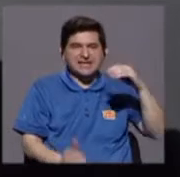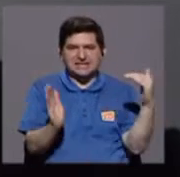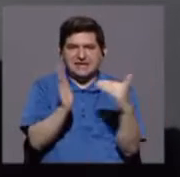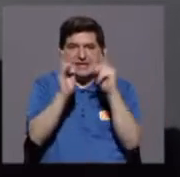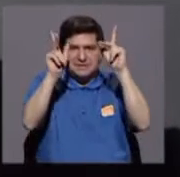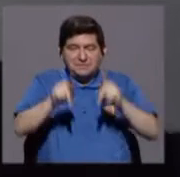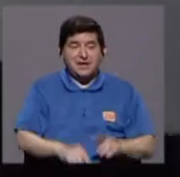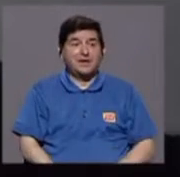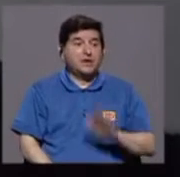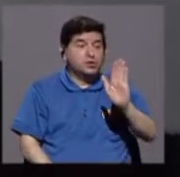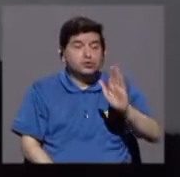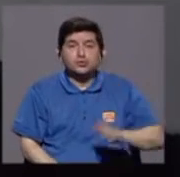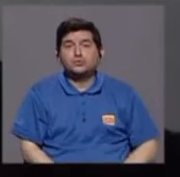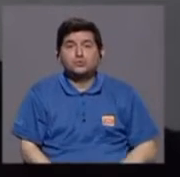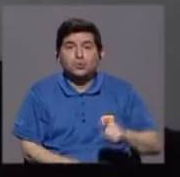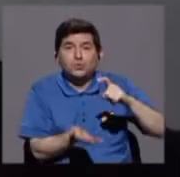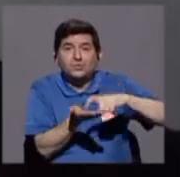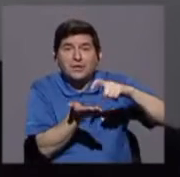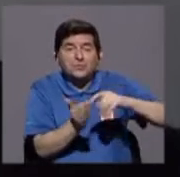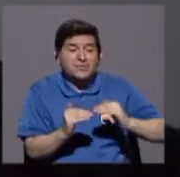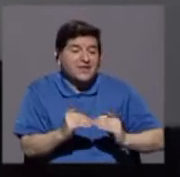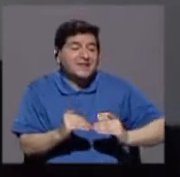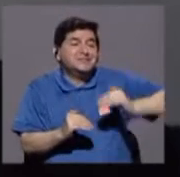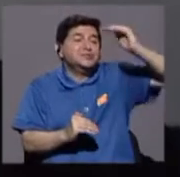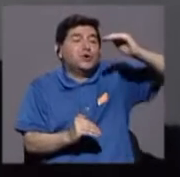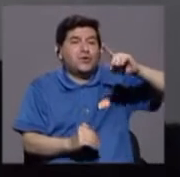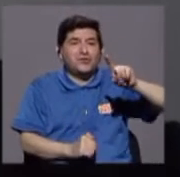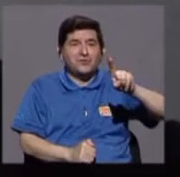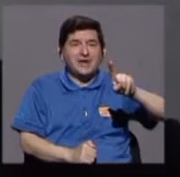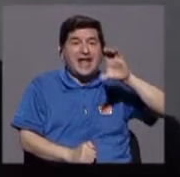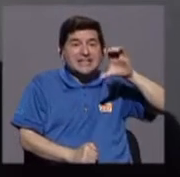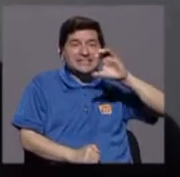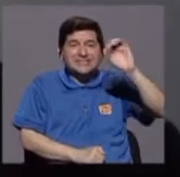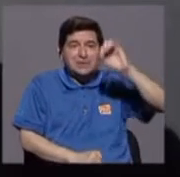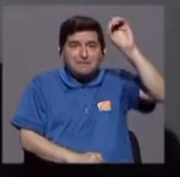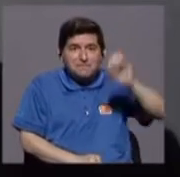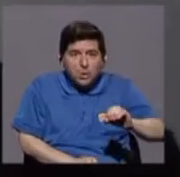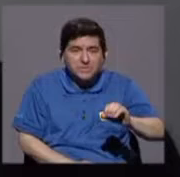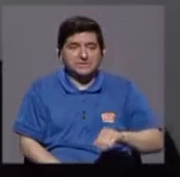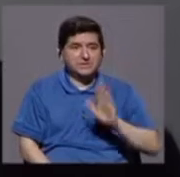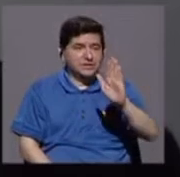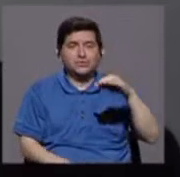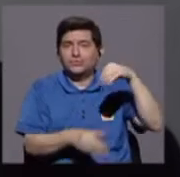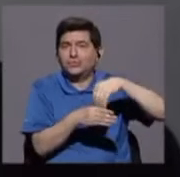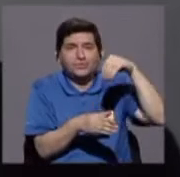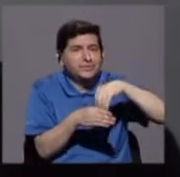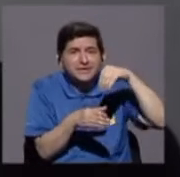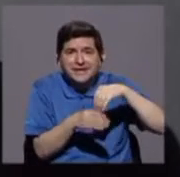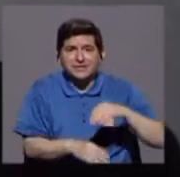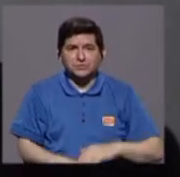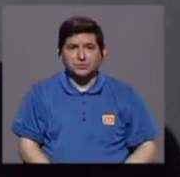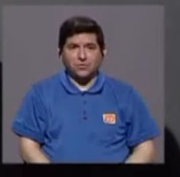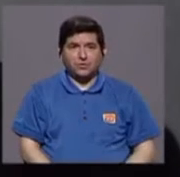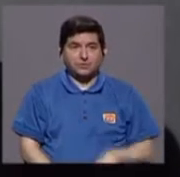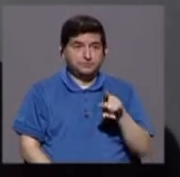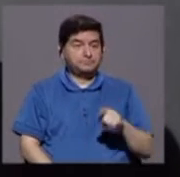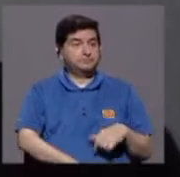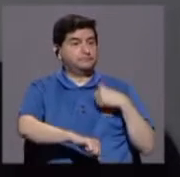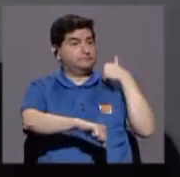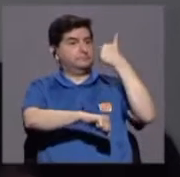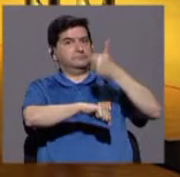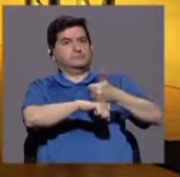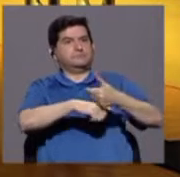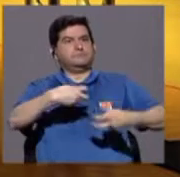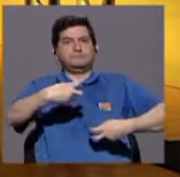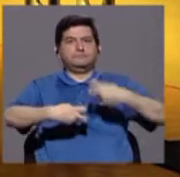sus compromisos son incluso superiores al 100% de sus ingresos. Eso plantea entonces